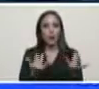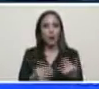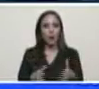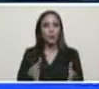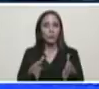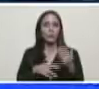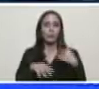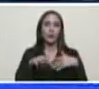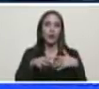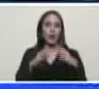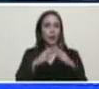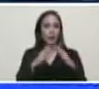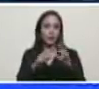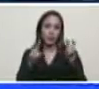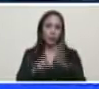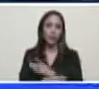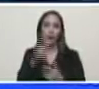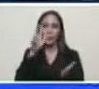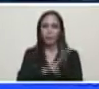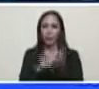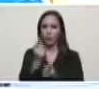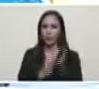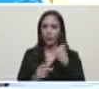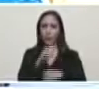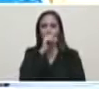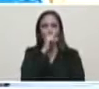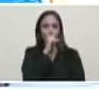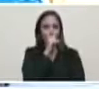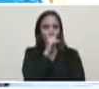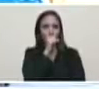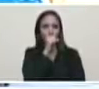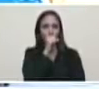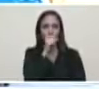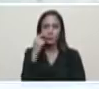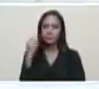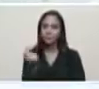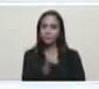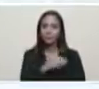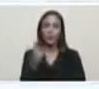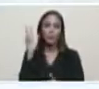pueblo aprobado estos recursos de manera